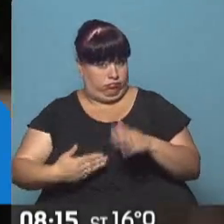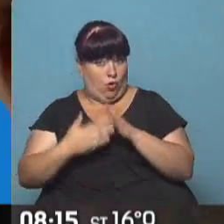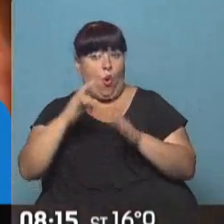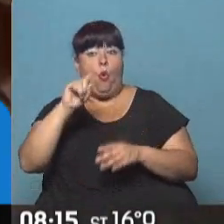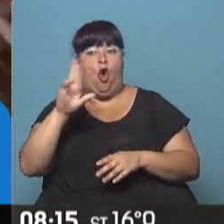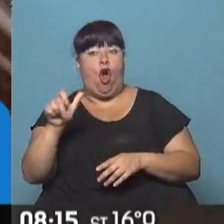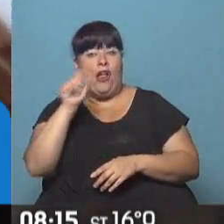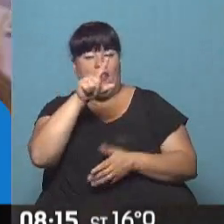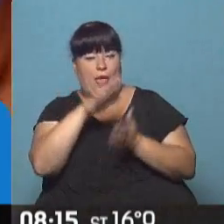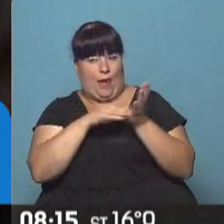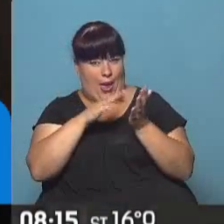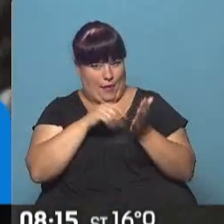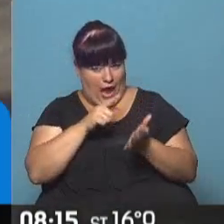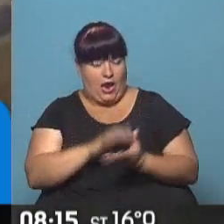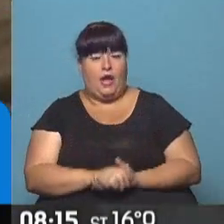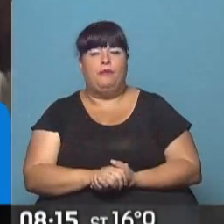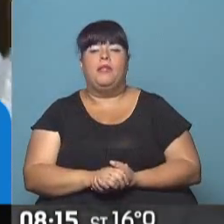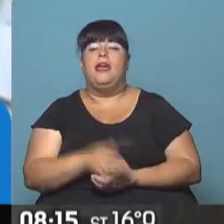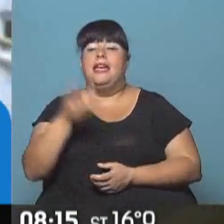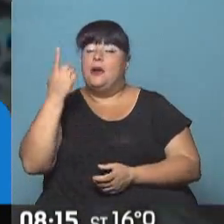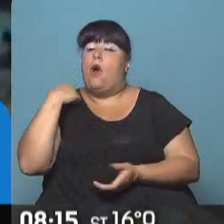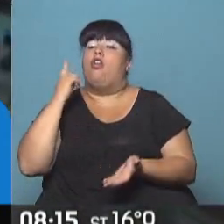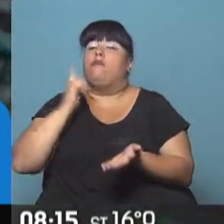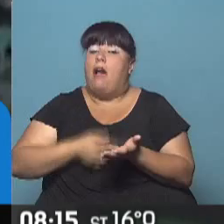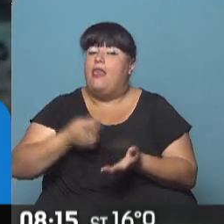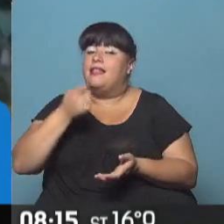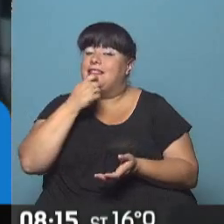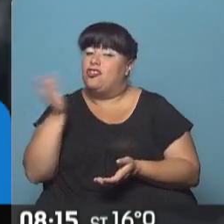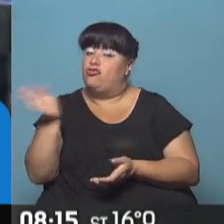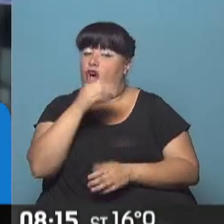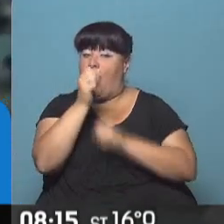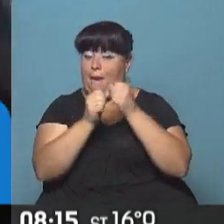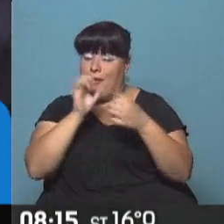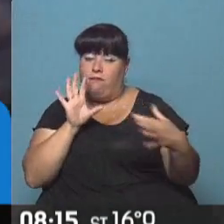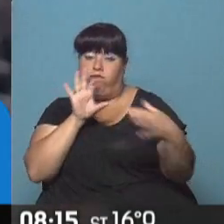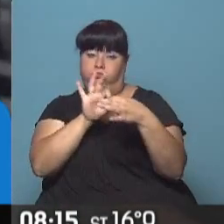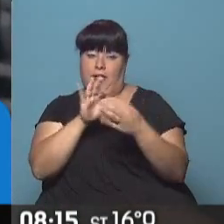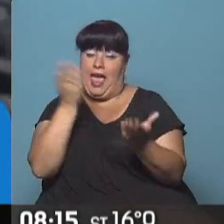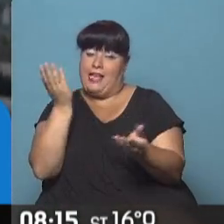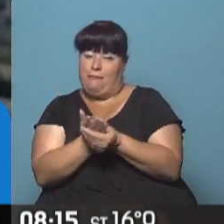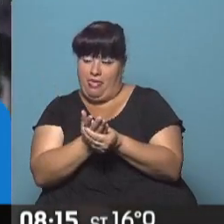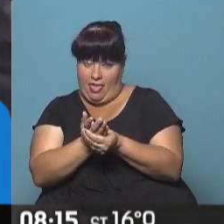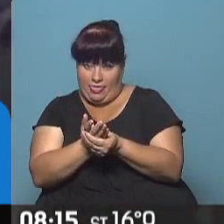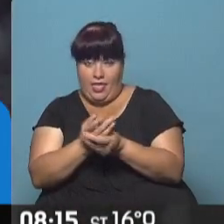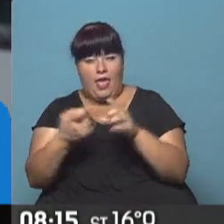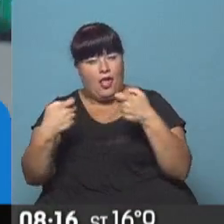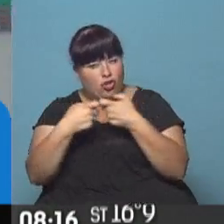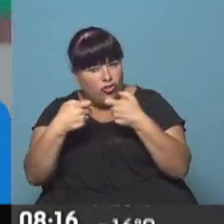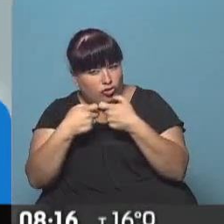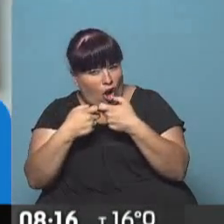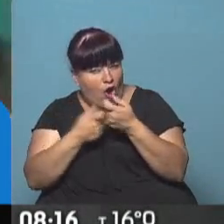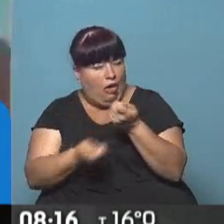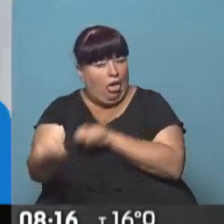UOCRA de esa ciudad bonaerense, cuando se establezca si todas las empresas que figuran en el expediente eran parte